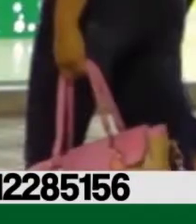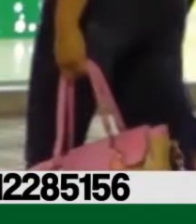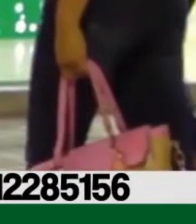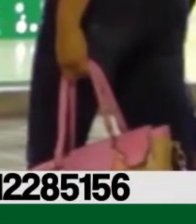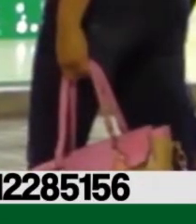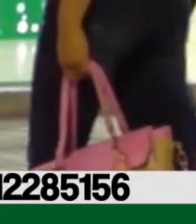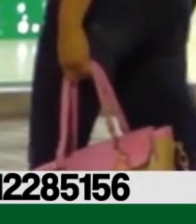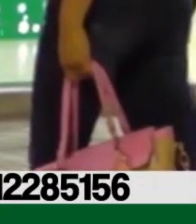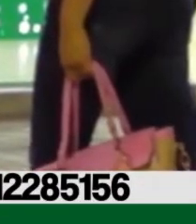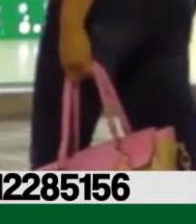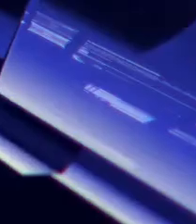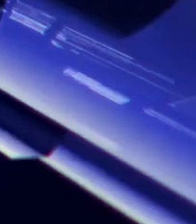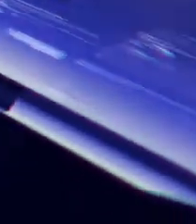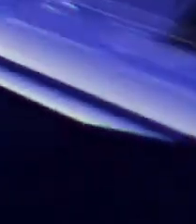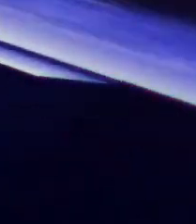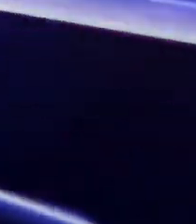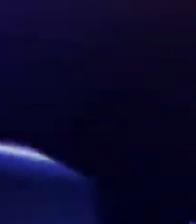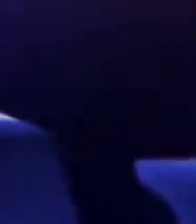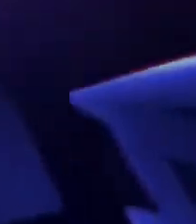esperamos, UniOriente.